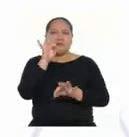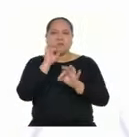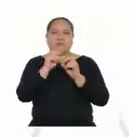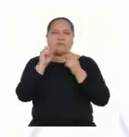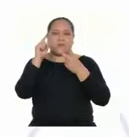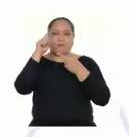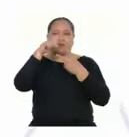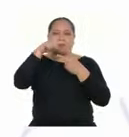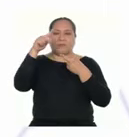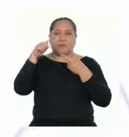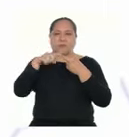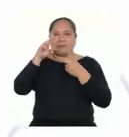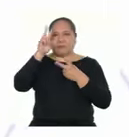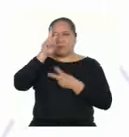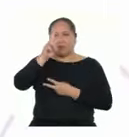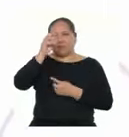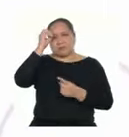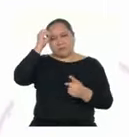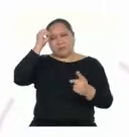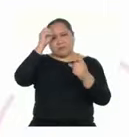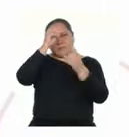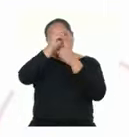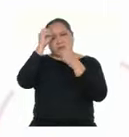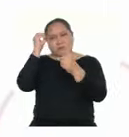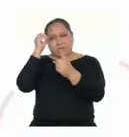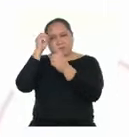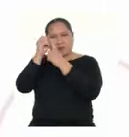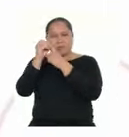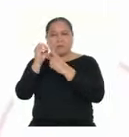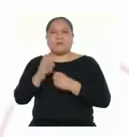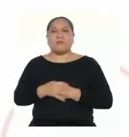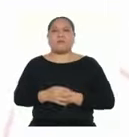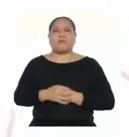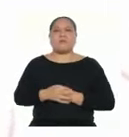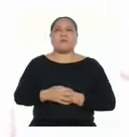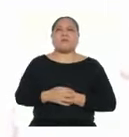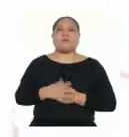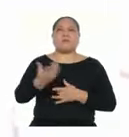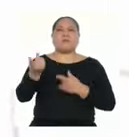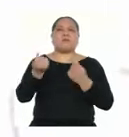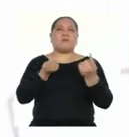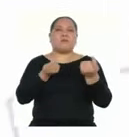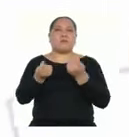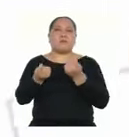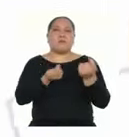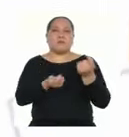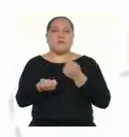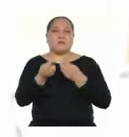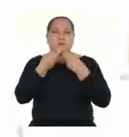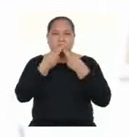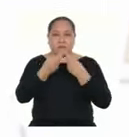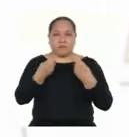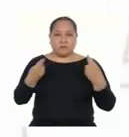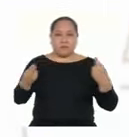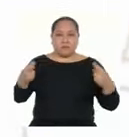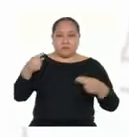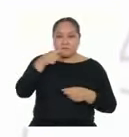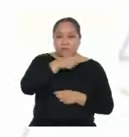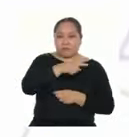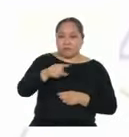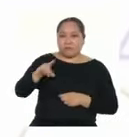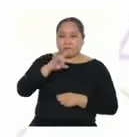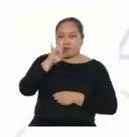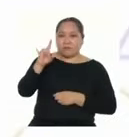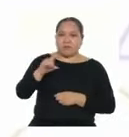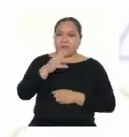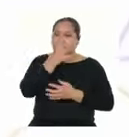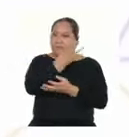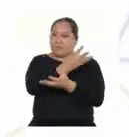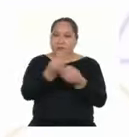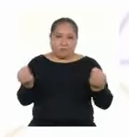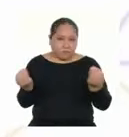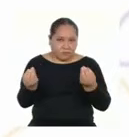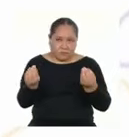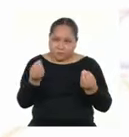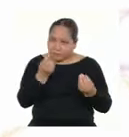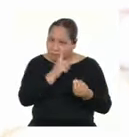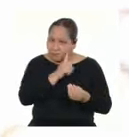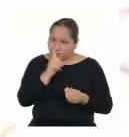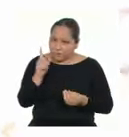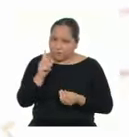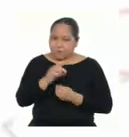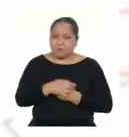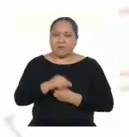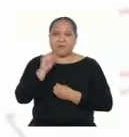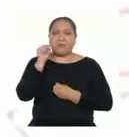Encontramos dos objetivos. Primero, manejar los recursos de manera que su uso no lleve al agotamiento de